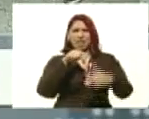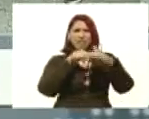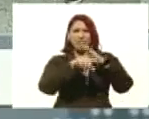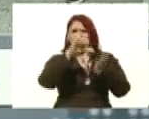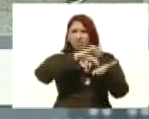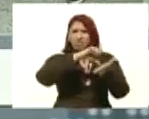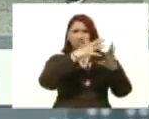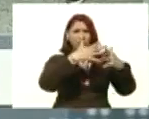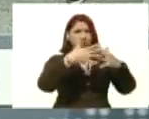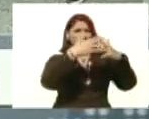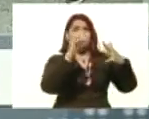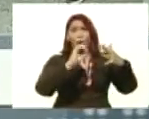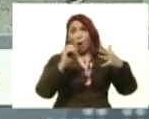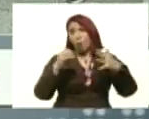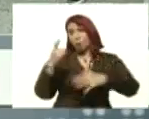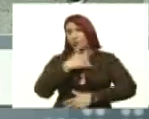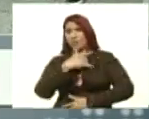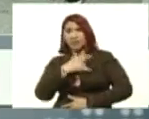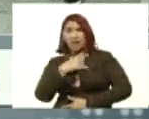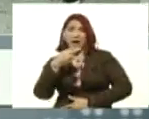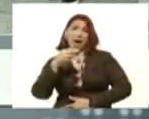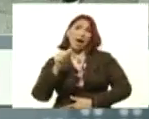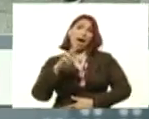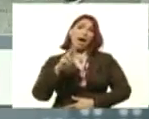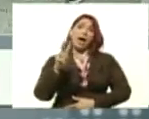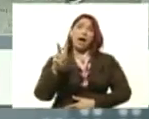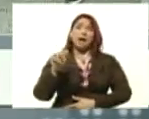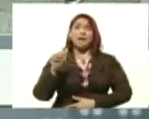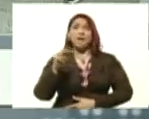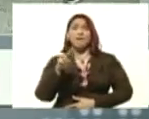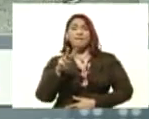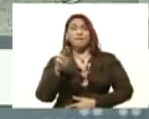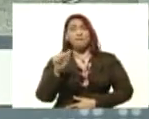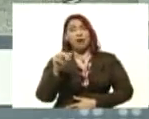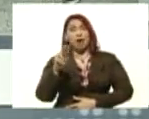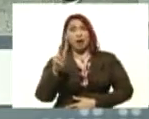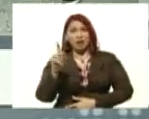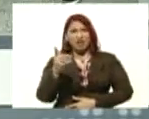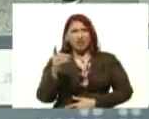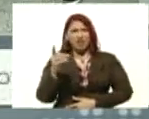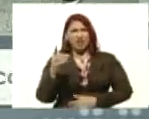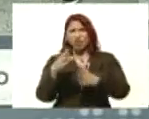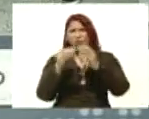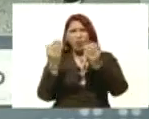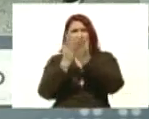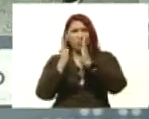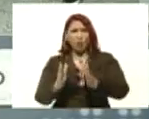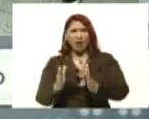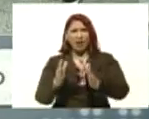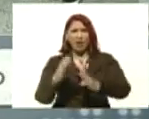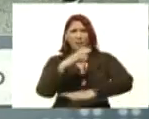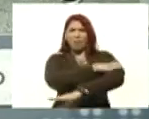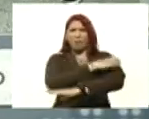la Universidad de Harvard, como ha sido la escuela de todos estos pitiyanquis de la oposición extremista de